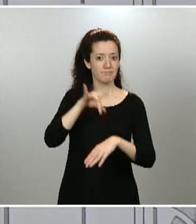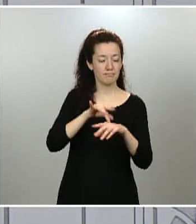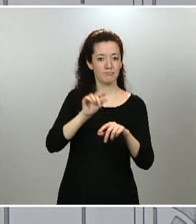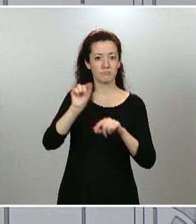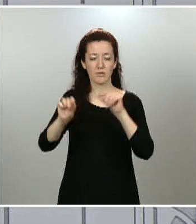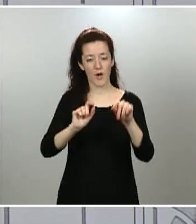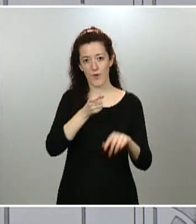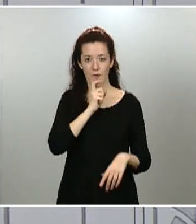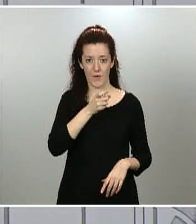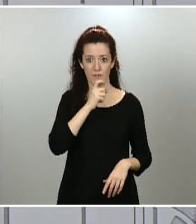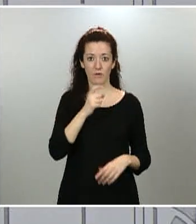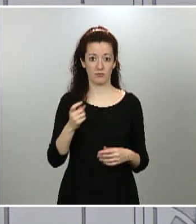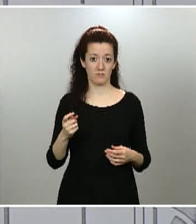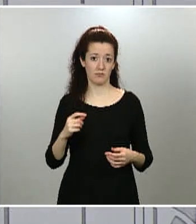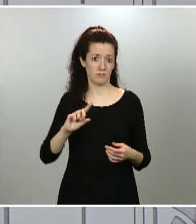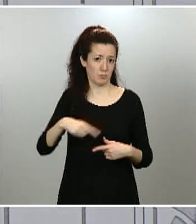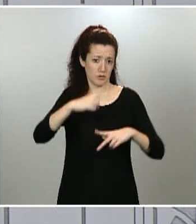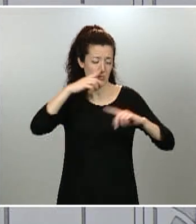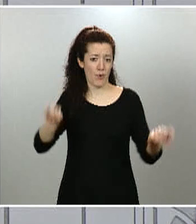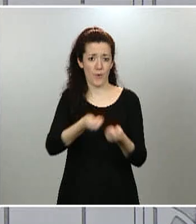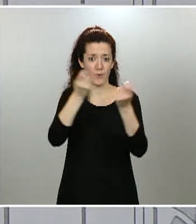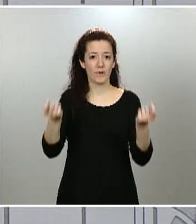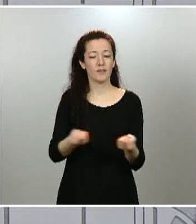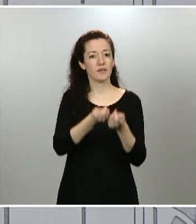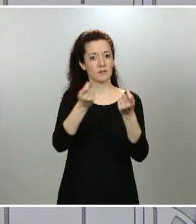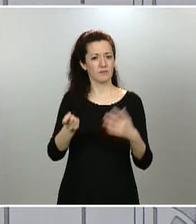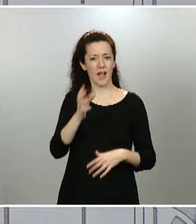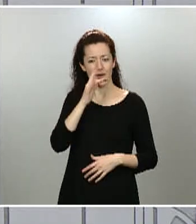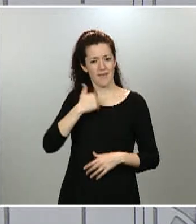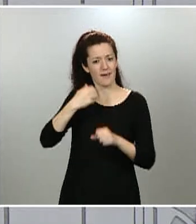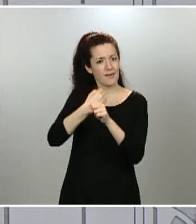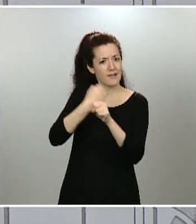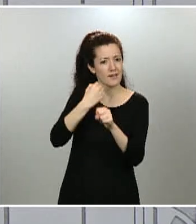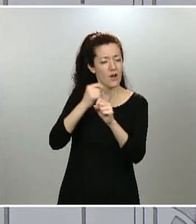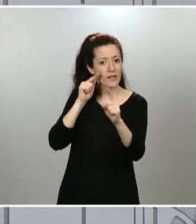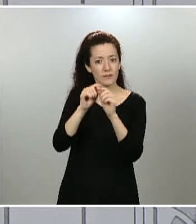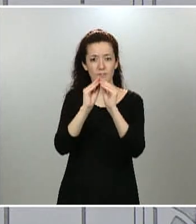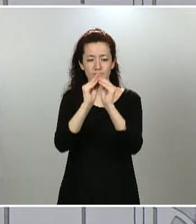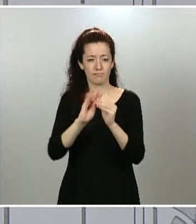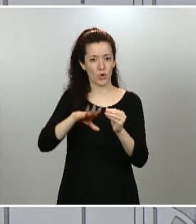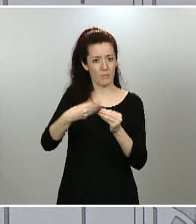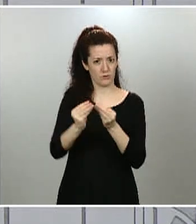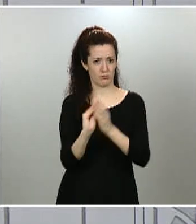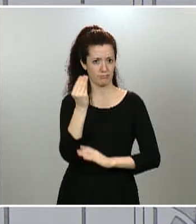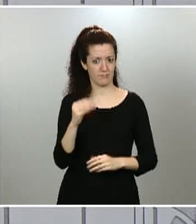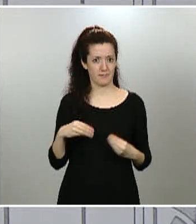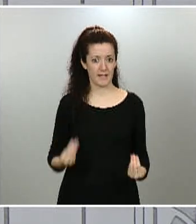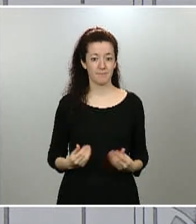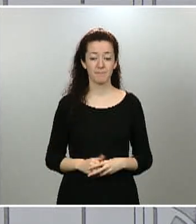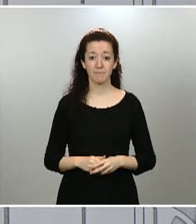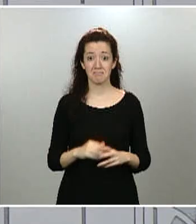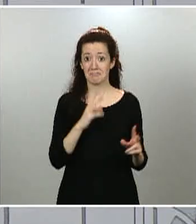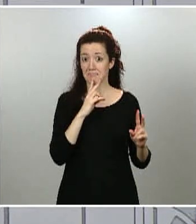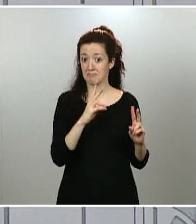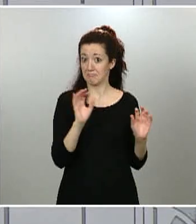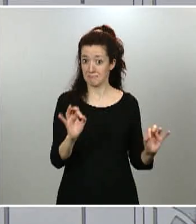públicos, y se está trabajando intensamente para definirlos bien. Yo creo que con eso... ¿sí? Doctor, pues